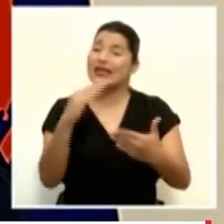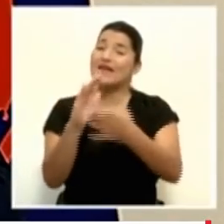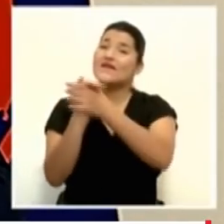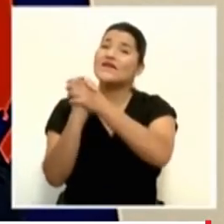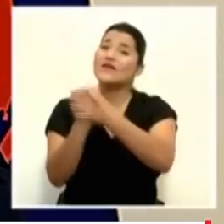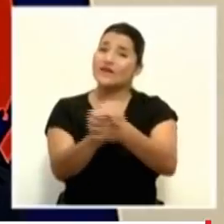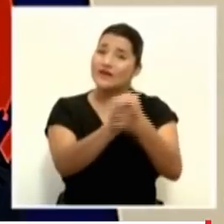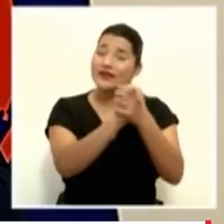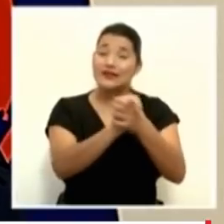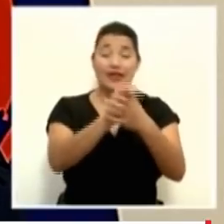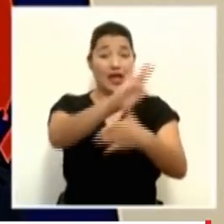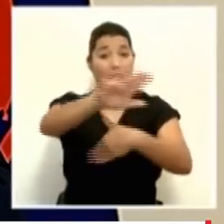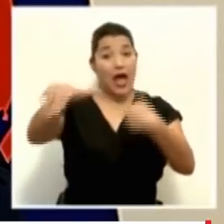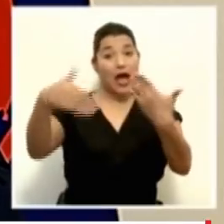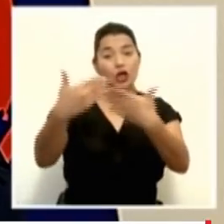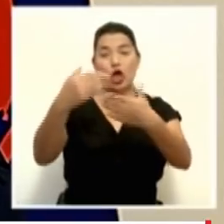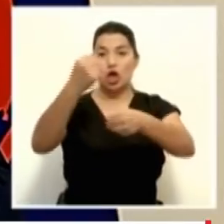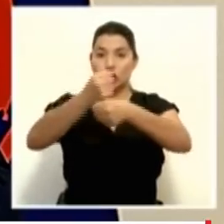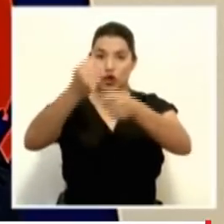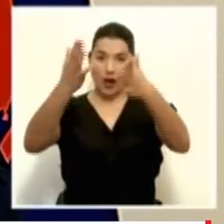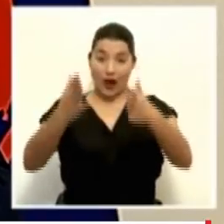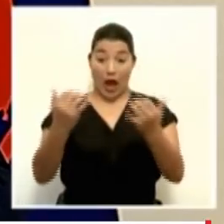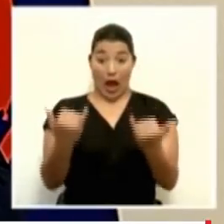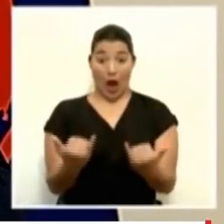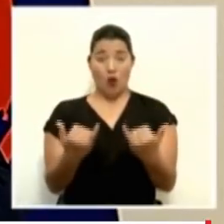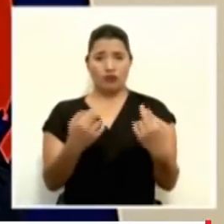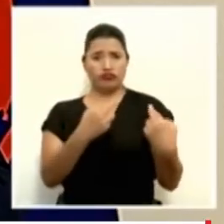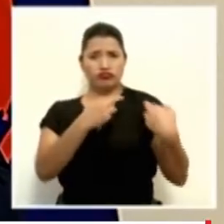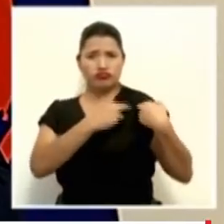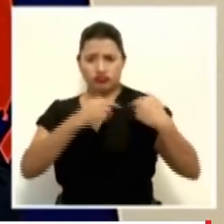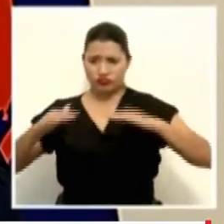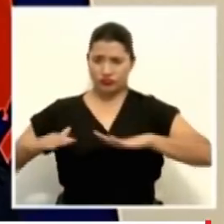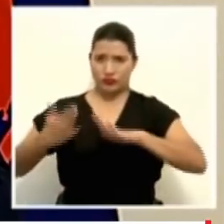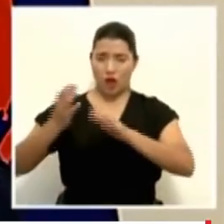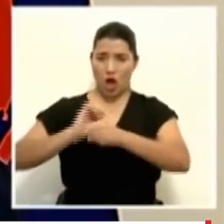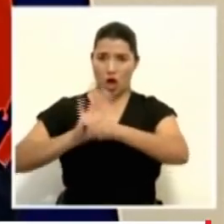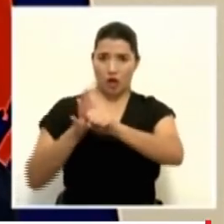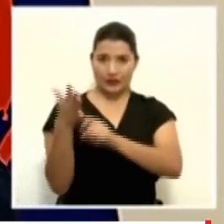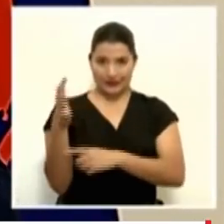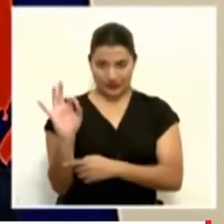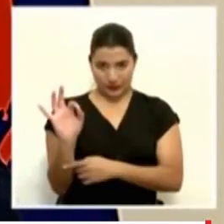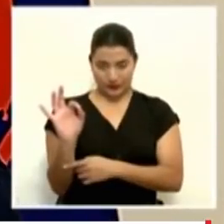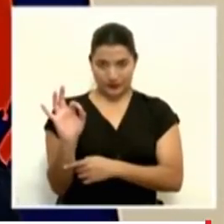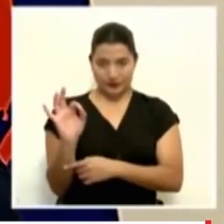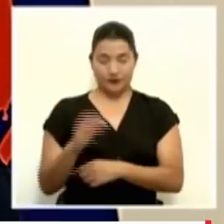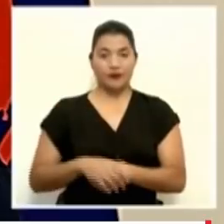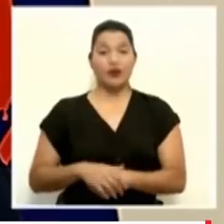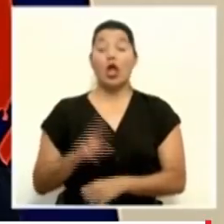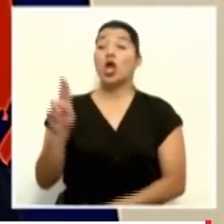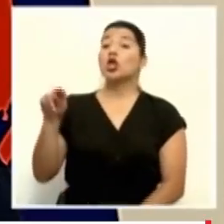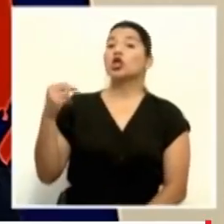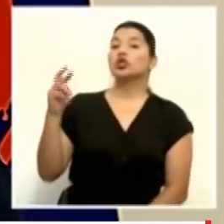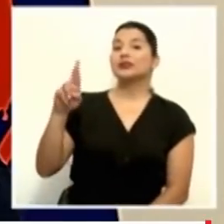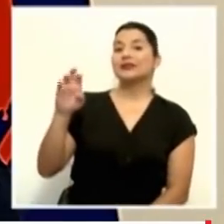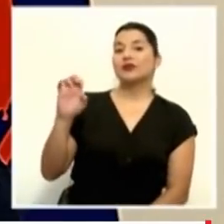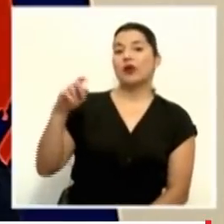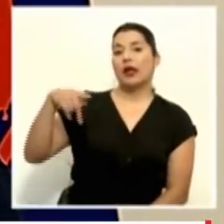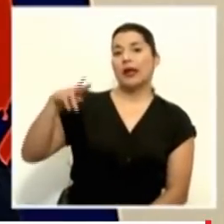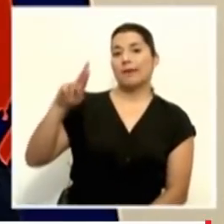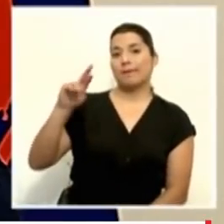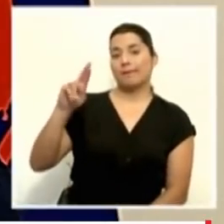a todo el personal que está en la primera línea de contención. Noticias Repretel